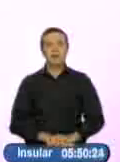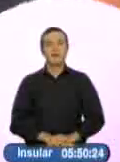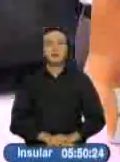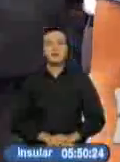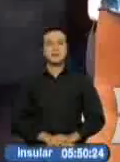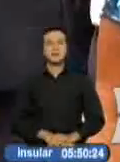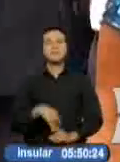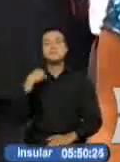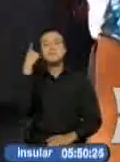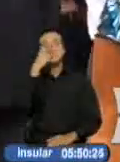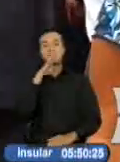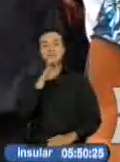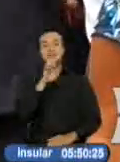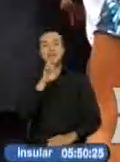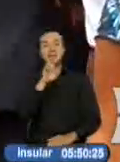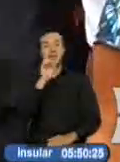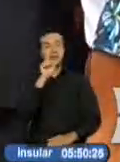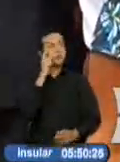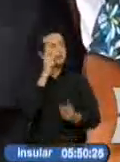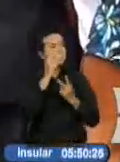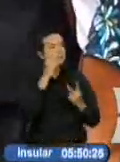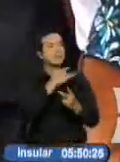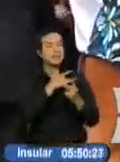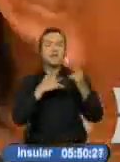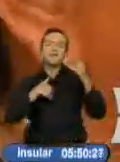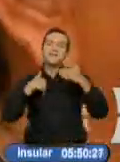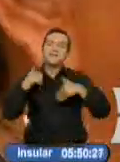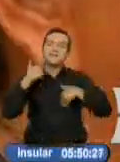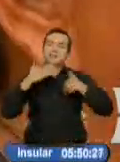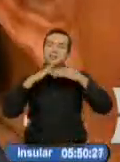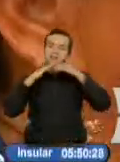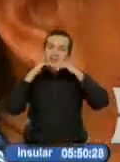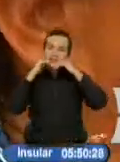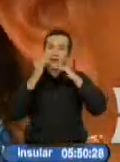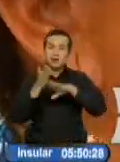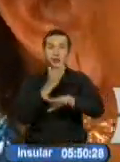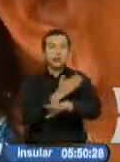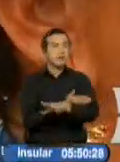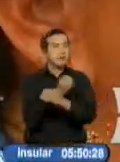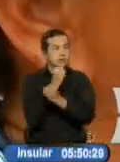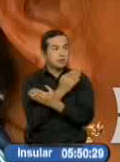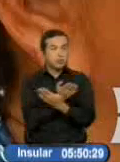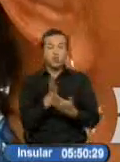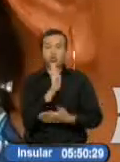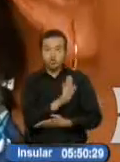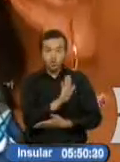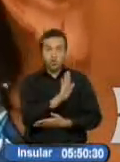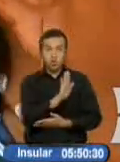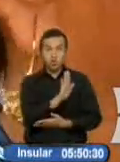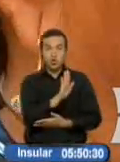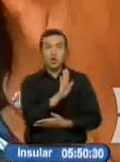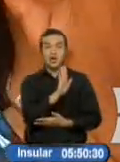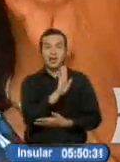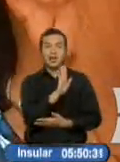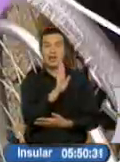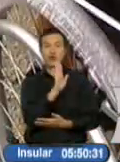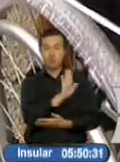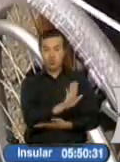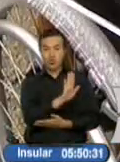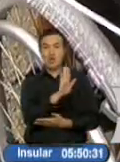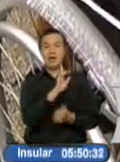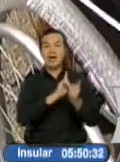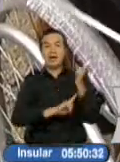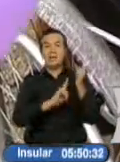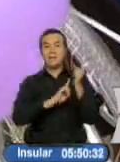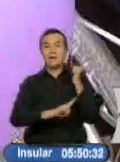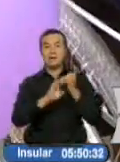En el rostro de Teresa Mosquera se percibe felicidad. Hace pocos días recibió la noticia de que ella y su hermana Cecibel, quien tiene discapacidad